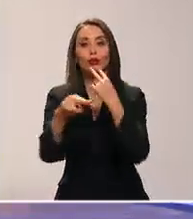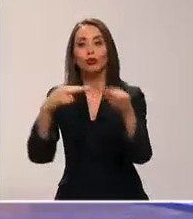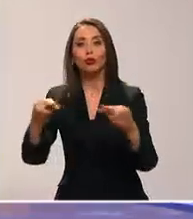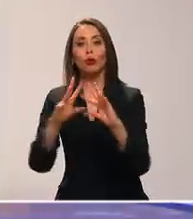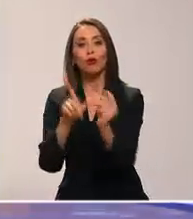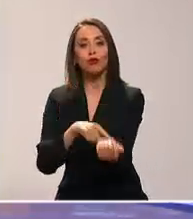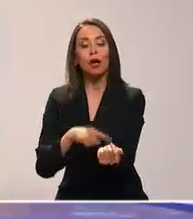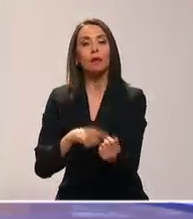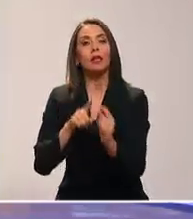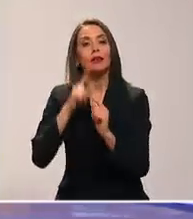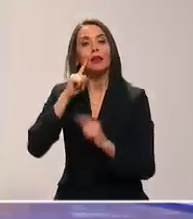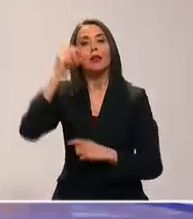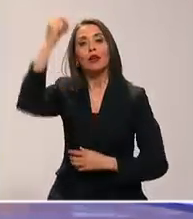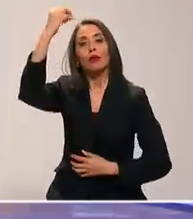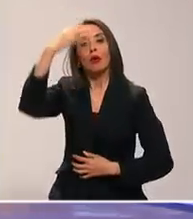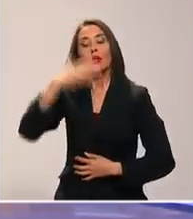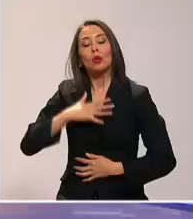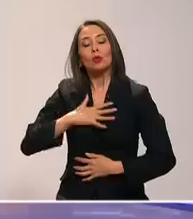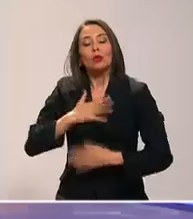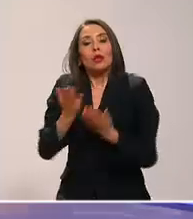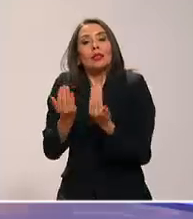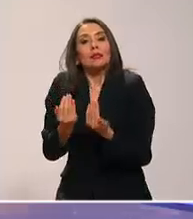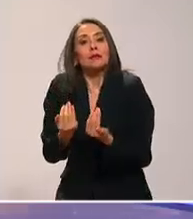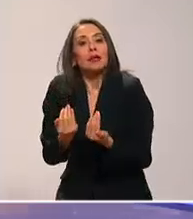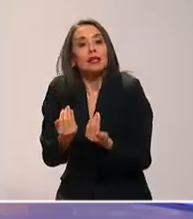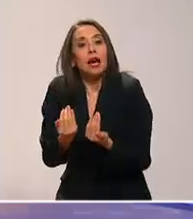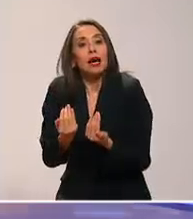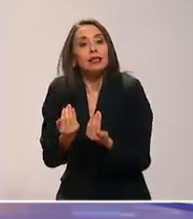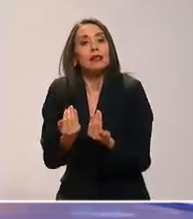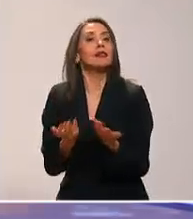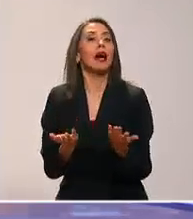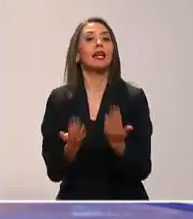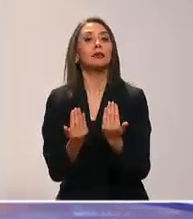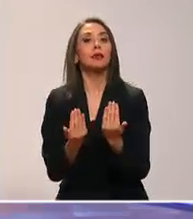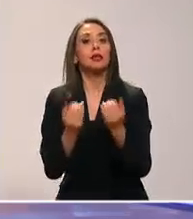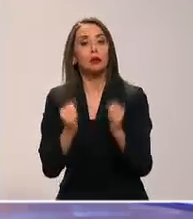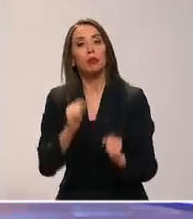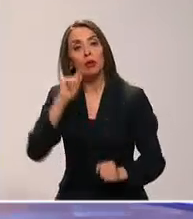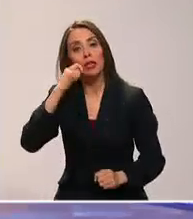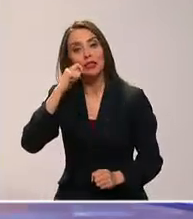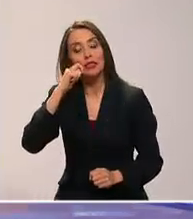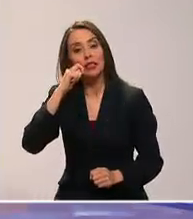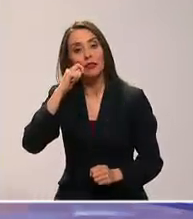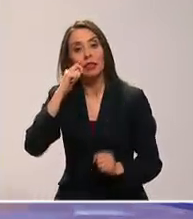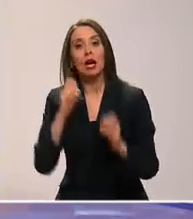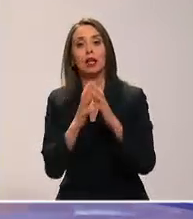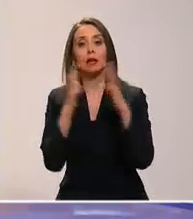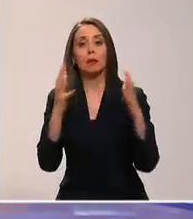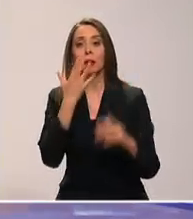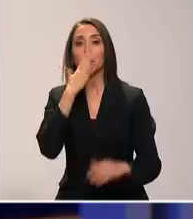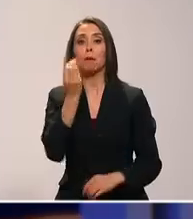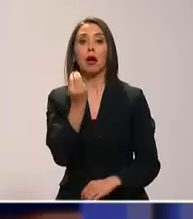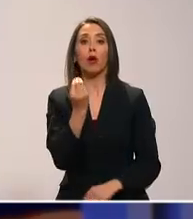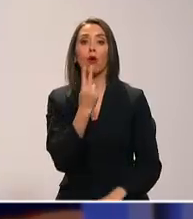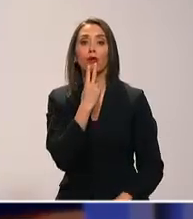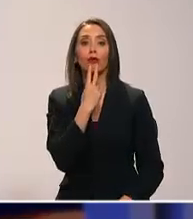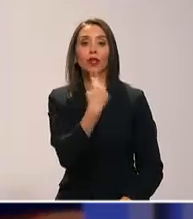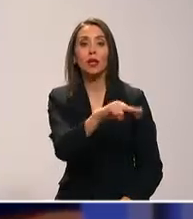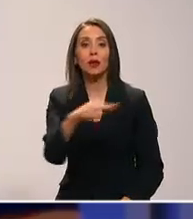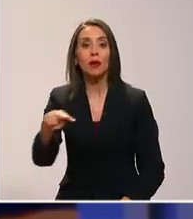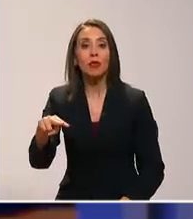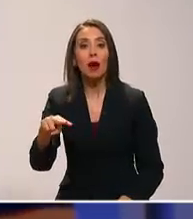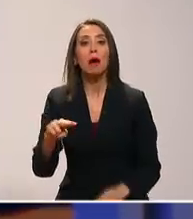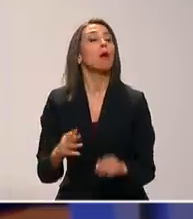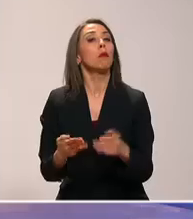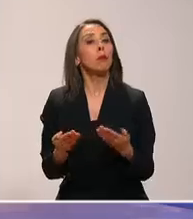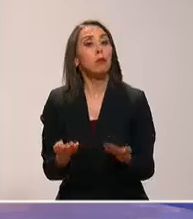tener esa luz de esperanza, y esperanza que puede significar una tremenda mejora en sus vidas. Y por